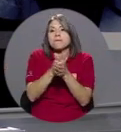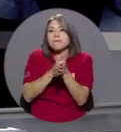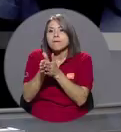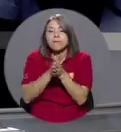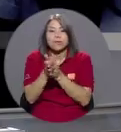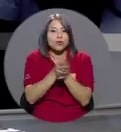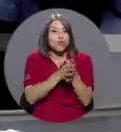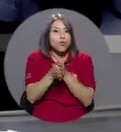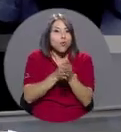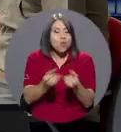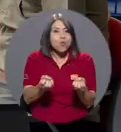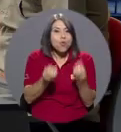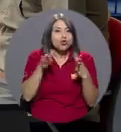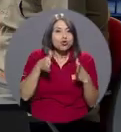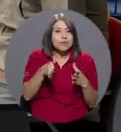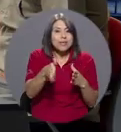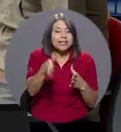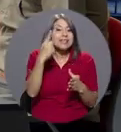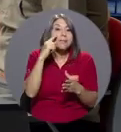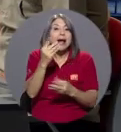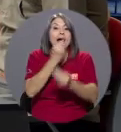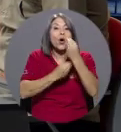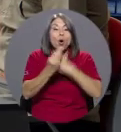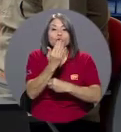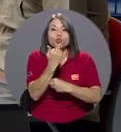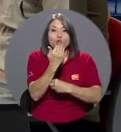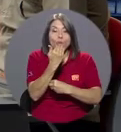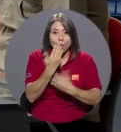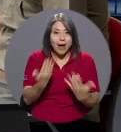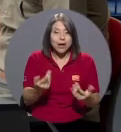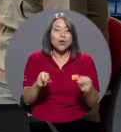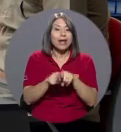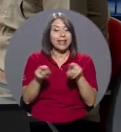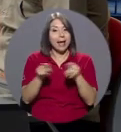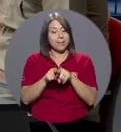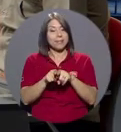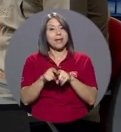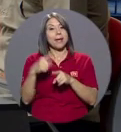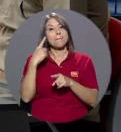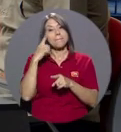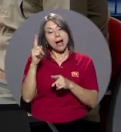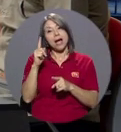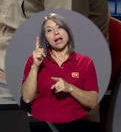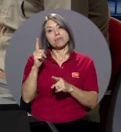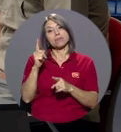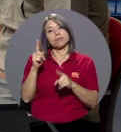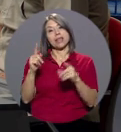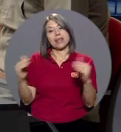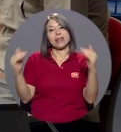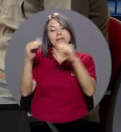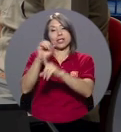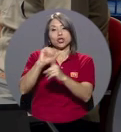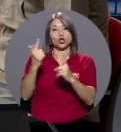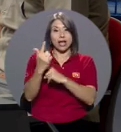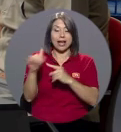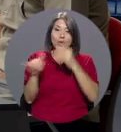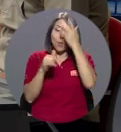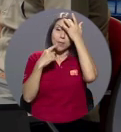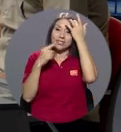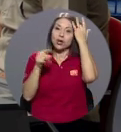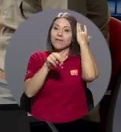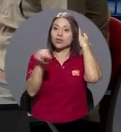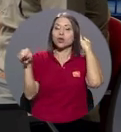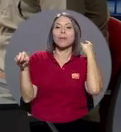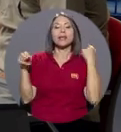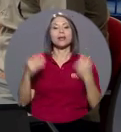muchísimas especies para consumo humano, pero también está la parte social, que también lo mencionaban los